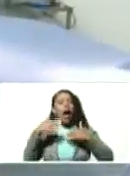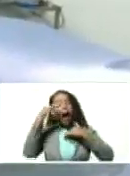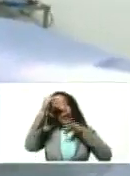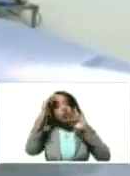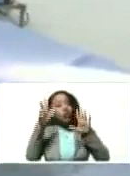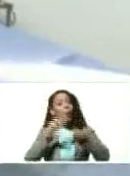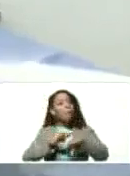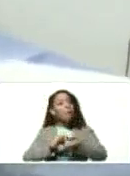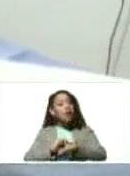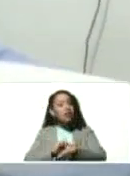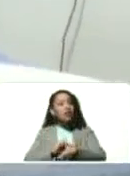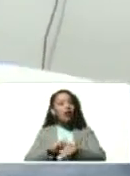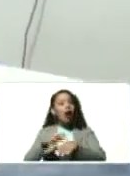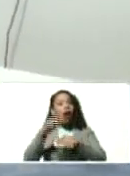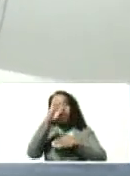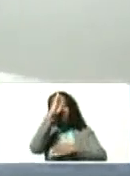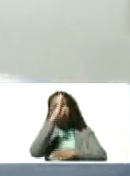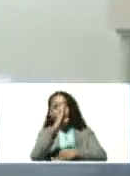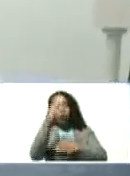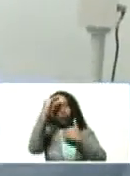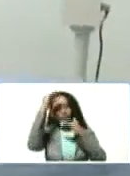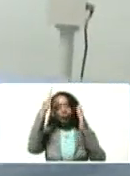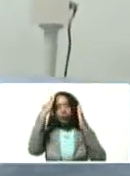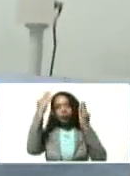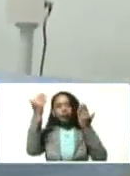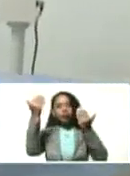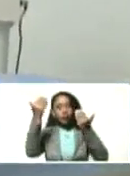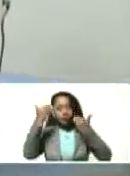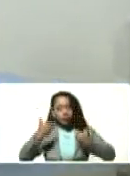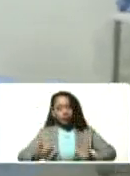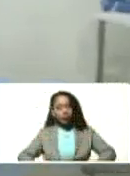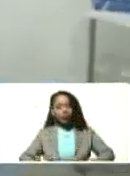médica, directa, de calidad,